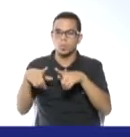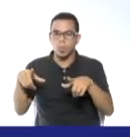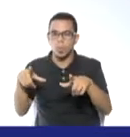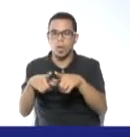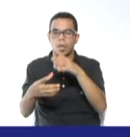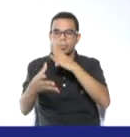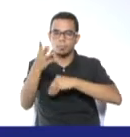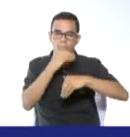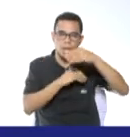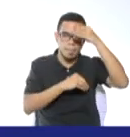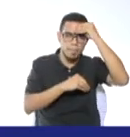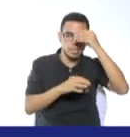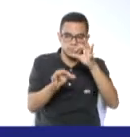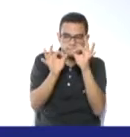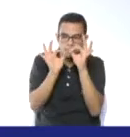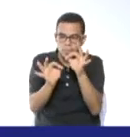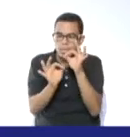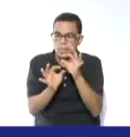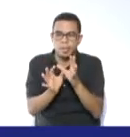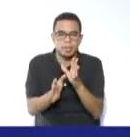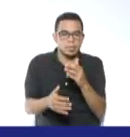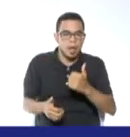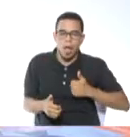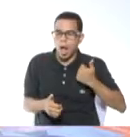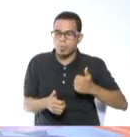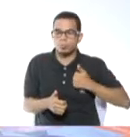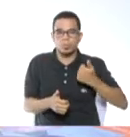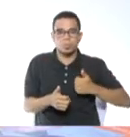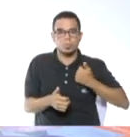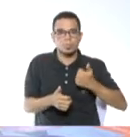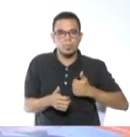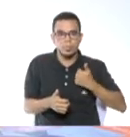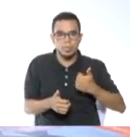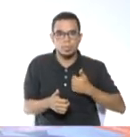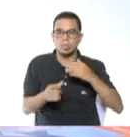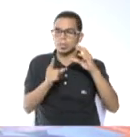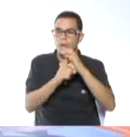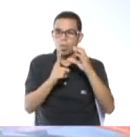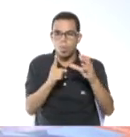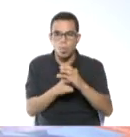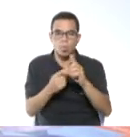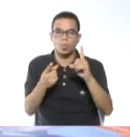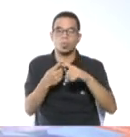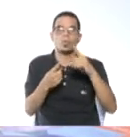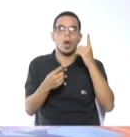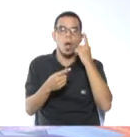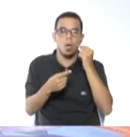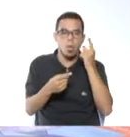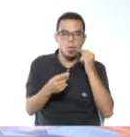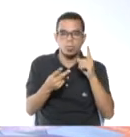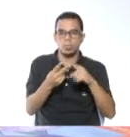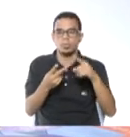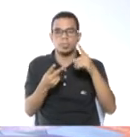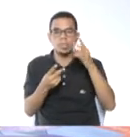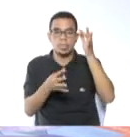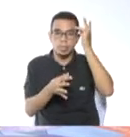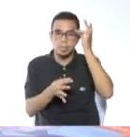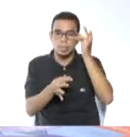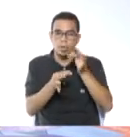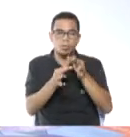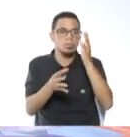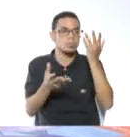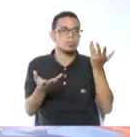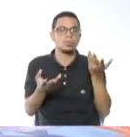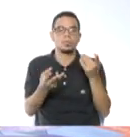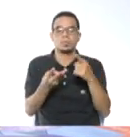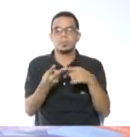significativos con los grupos de estudiantes, aprovechar esas culturas, esas tradiciones, esa creencia para compartirlo con el